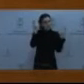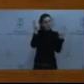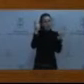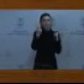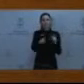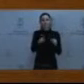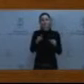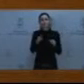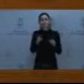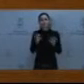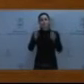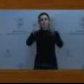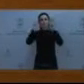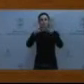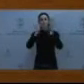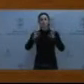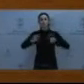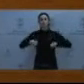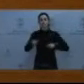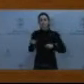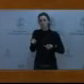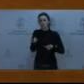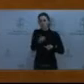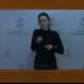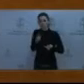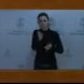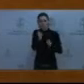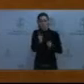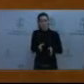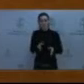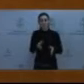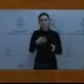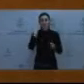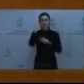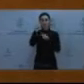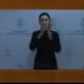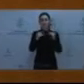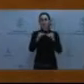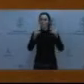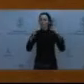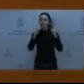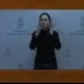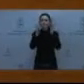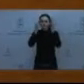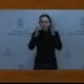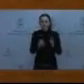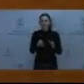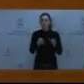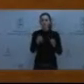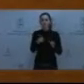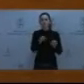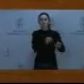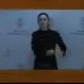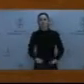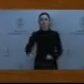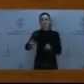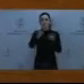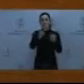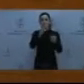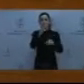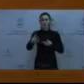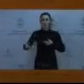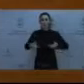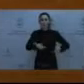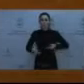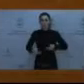público como en la enseñanza concertada. Creemos en la real equiparación y defendemos, haciéndonos eco de las reivindicaciones